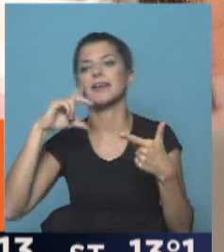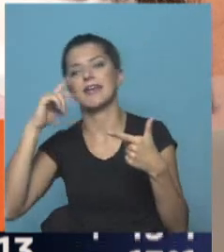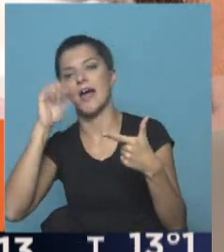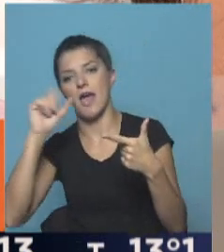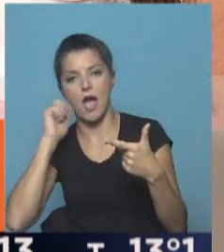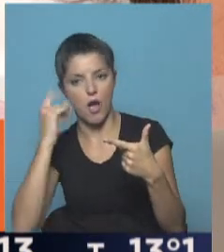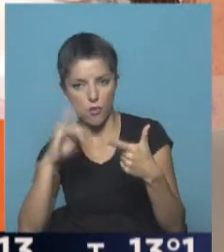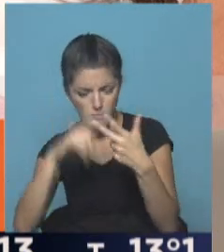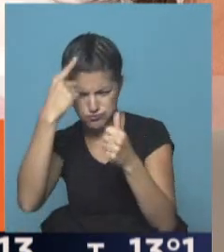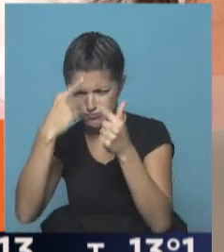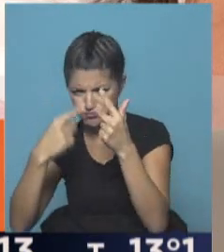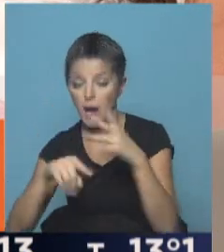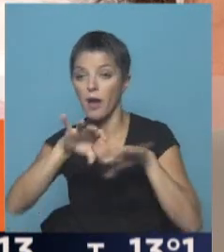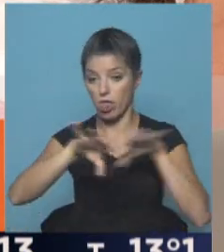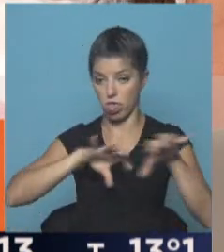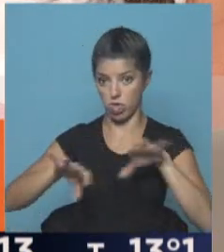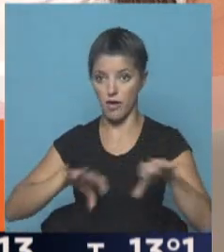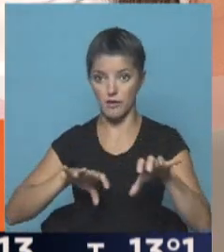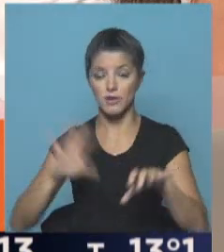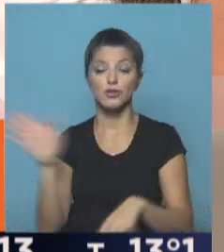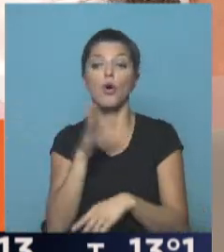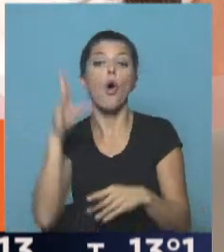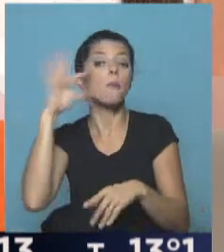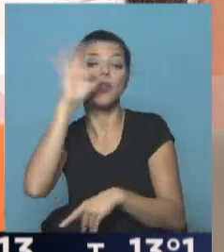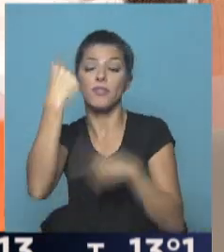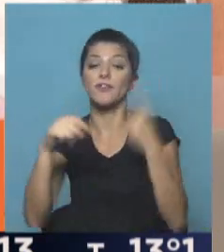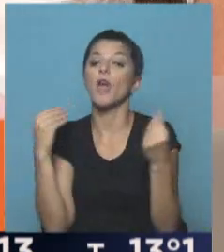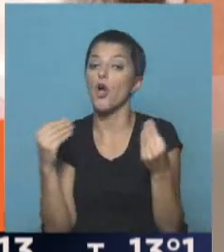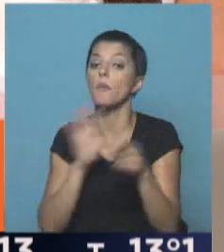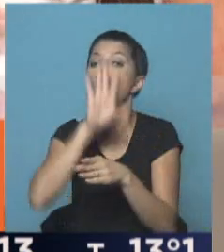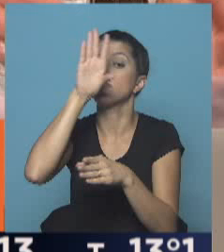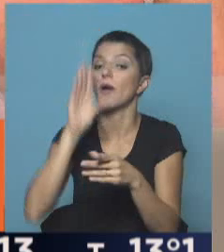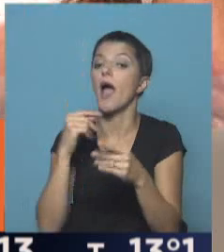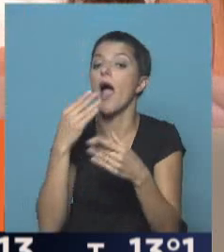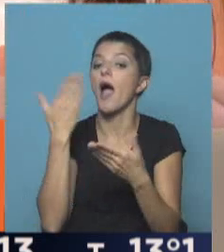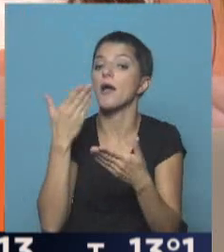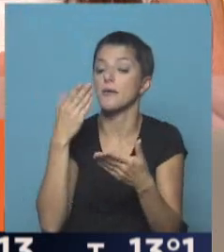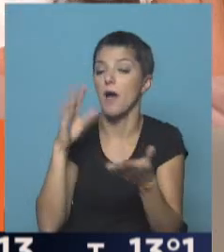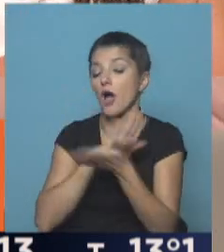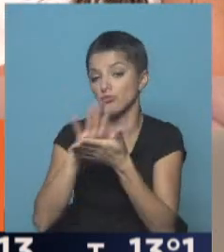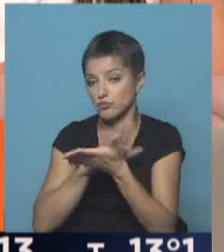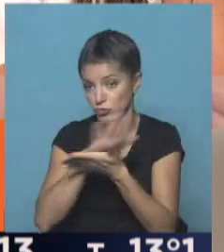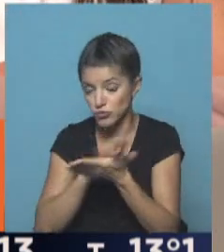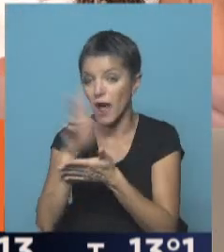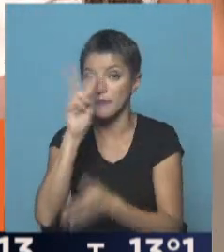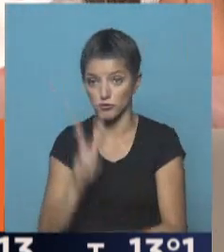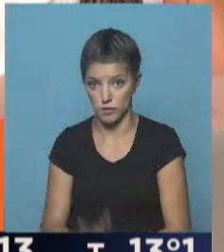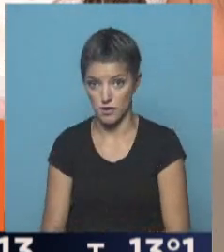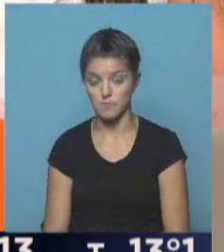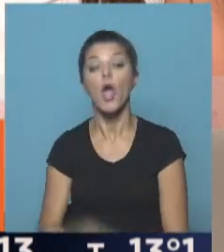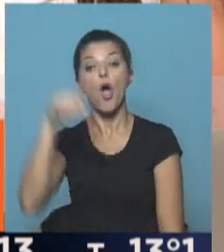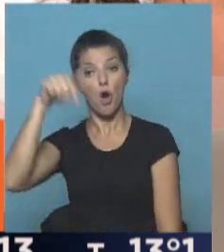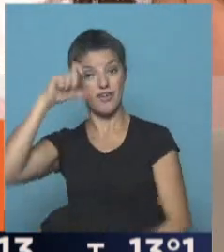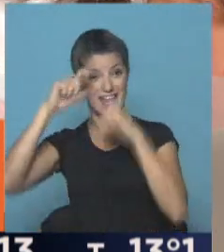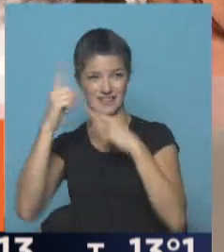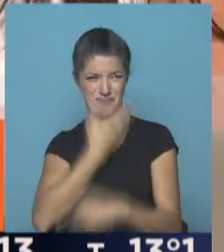cómo abordar la cuestión venezolana. Hay quienes siguen sosteniendo, como dijo Rafael Correa, el ahora expresidente